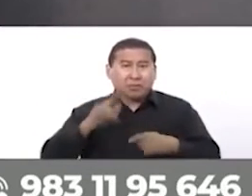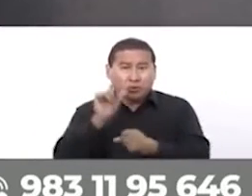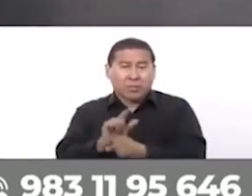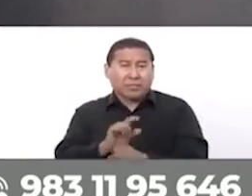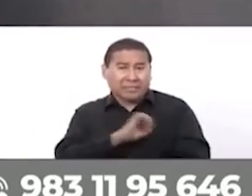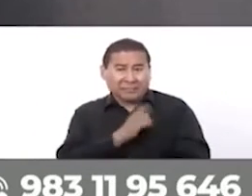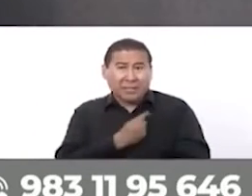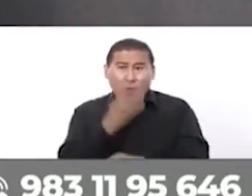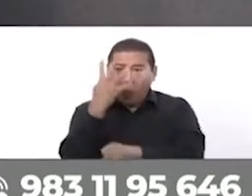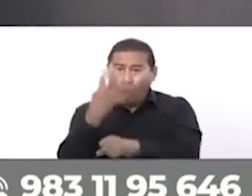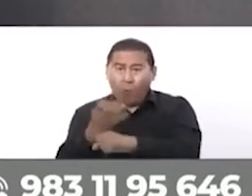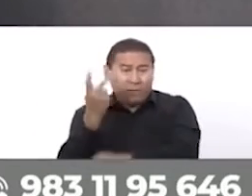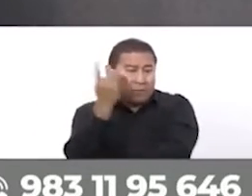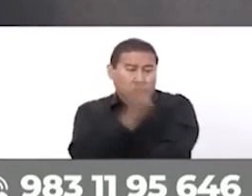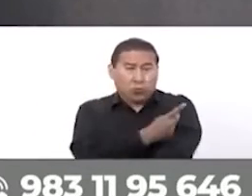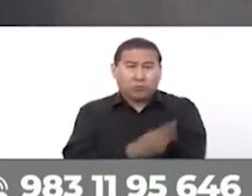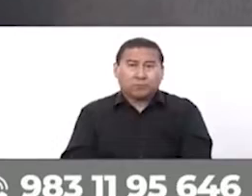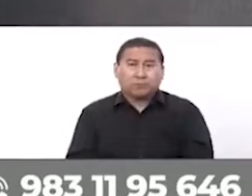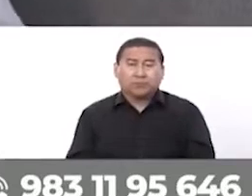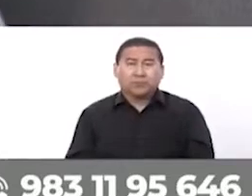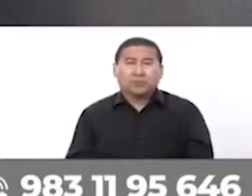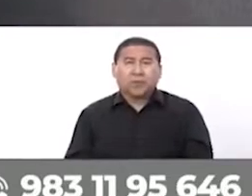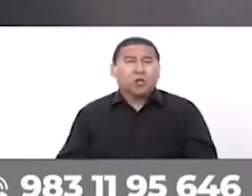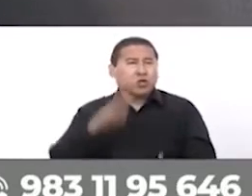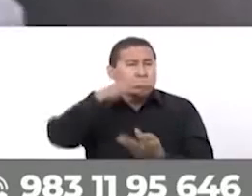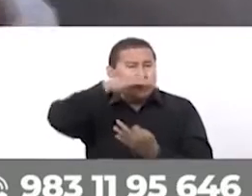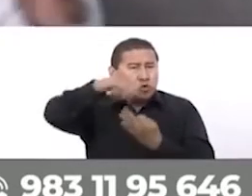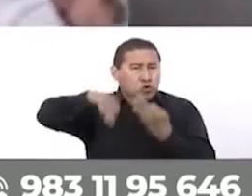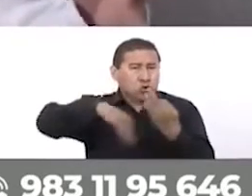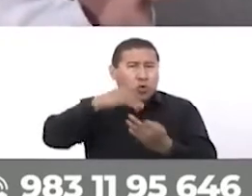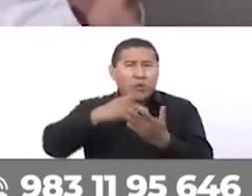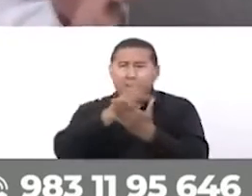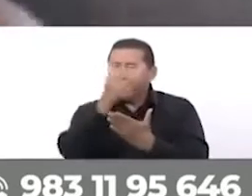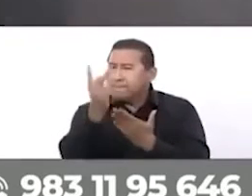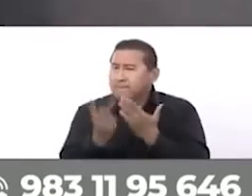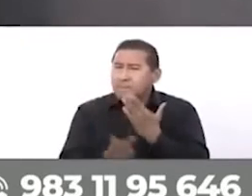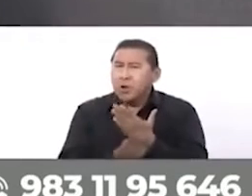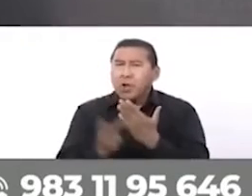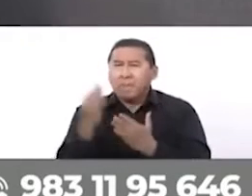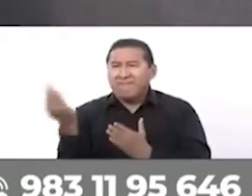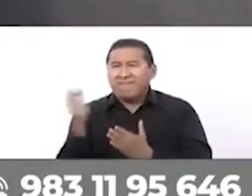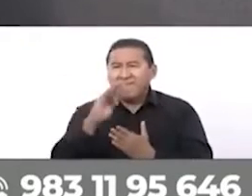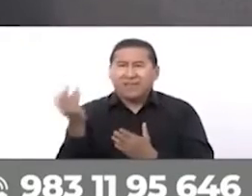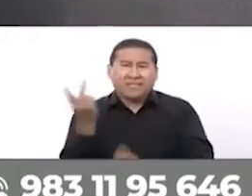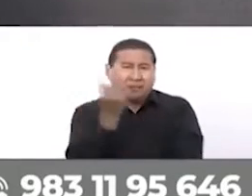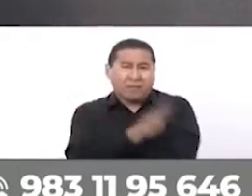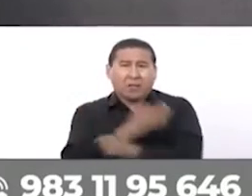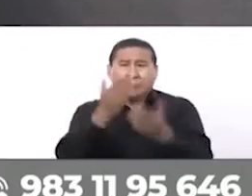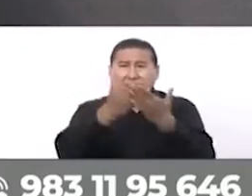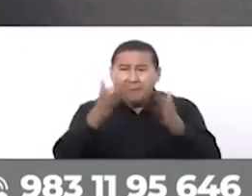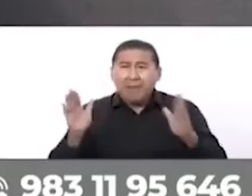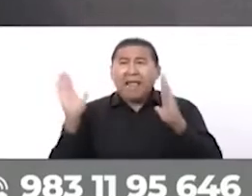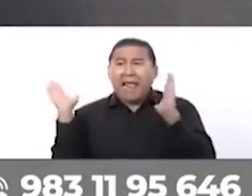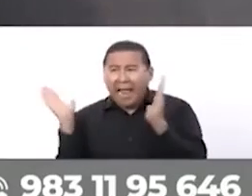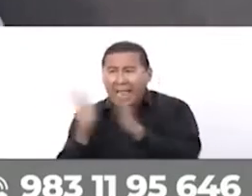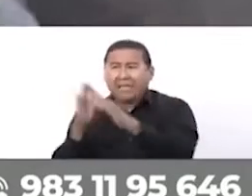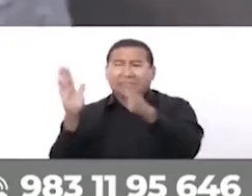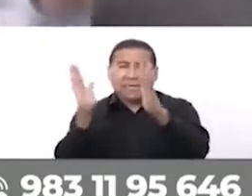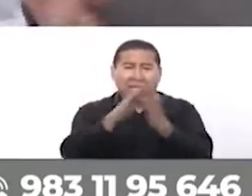de vacunación además de todo este programa de vacunación abierta que tenemos casa a casa